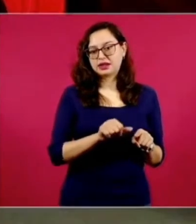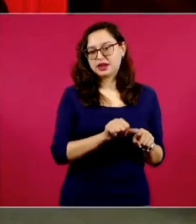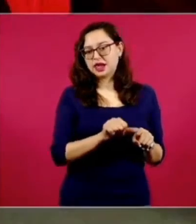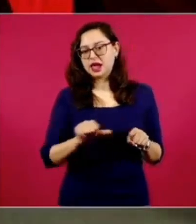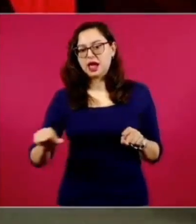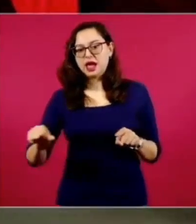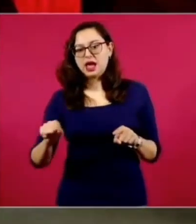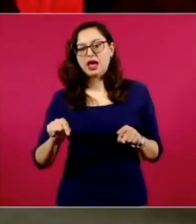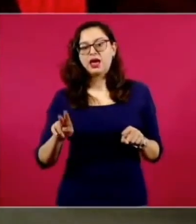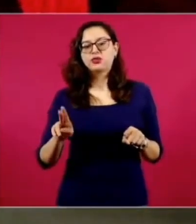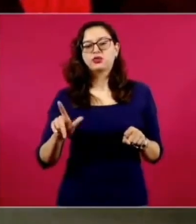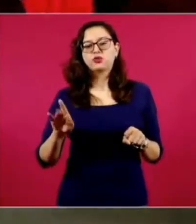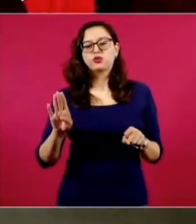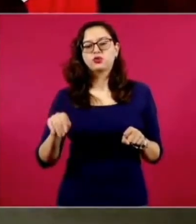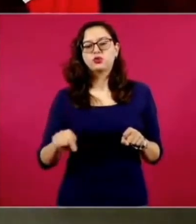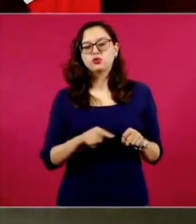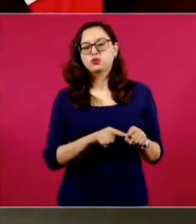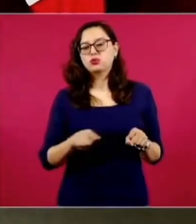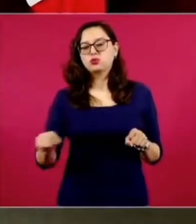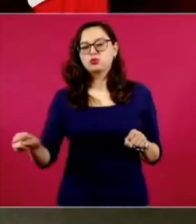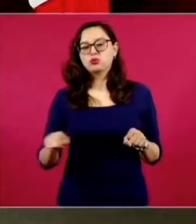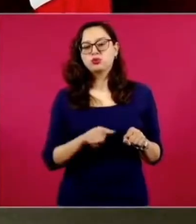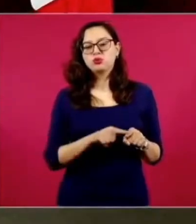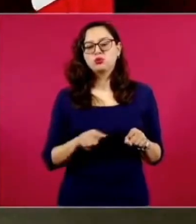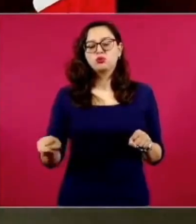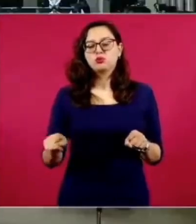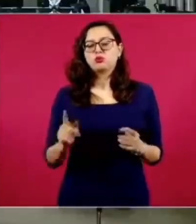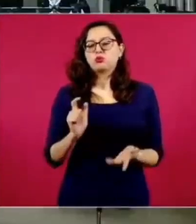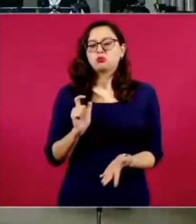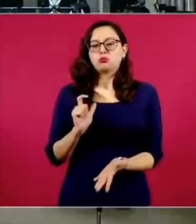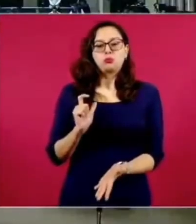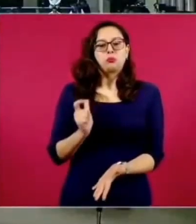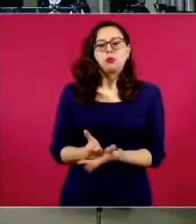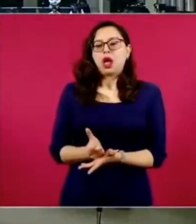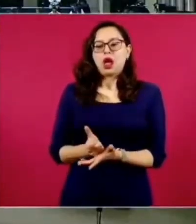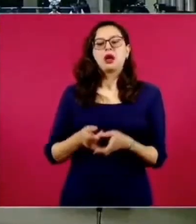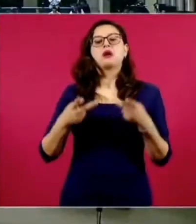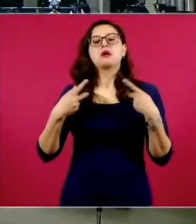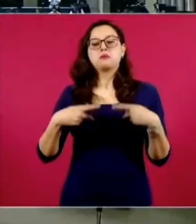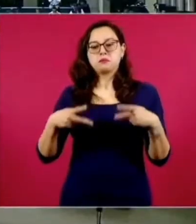Tulum, deben de estar pagando de nómina